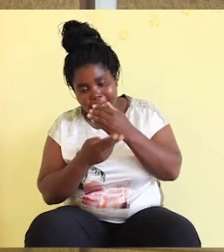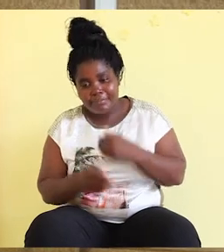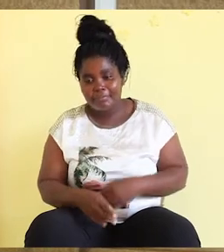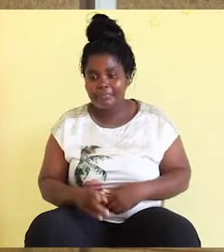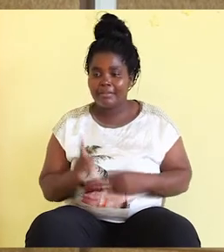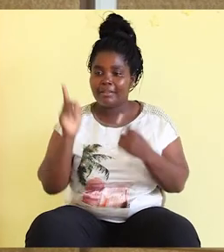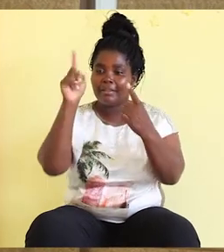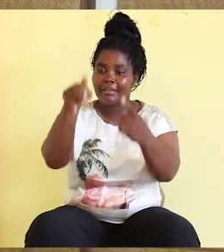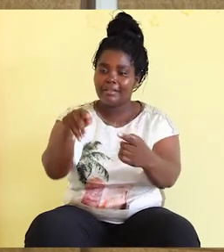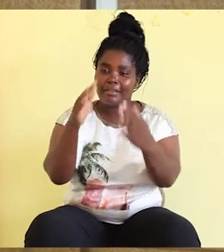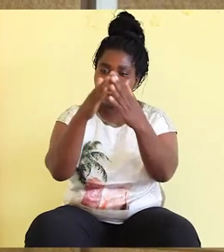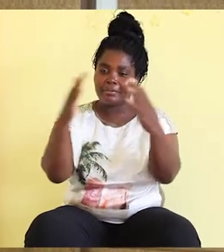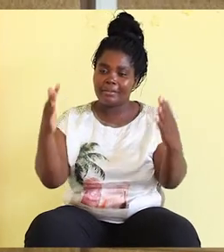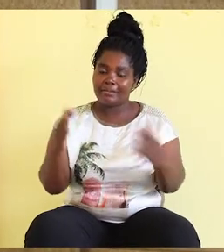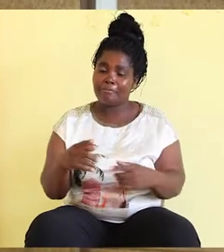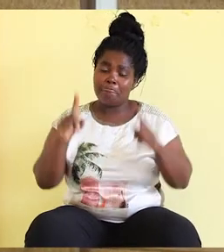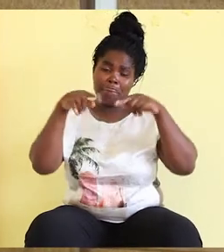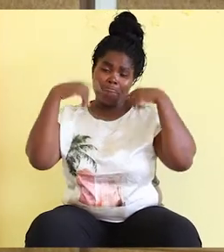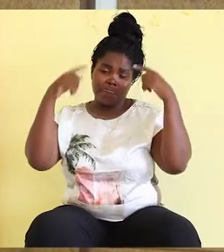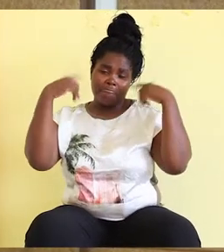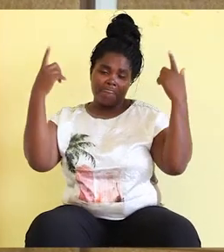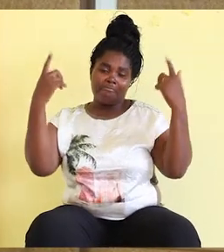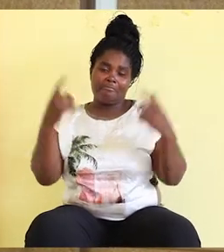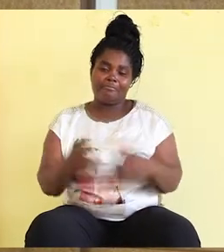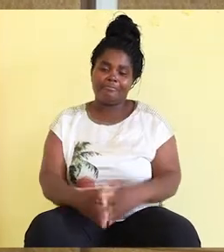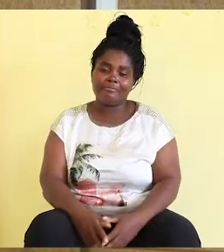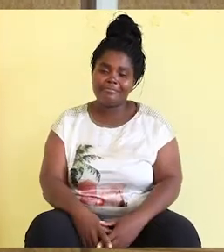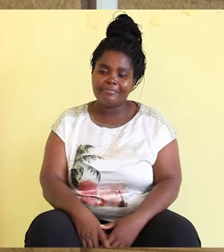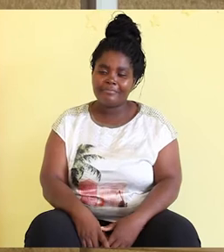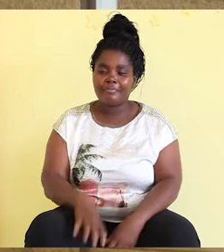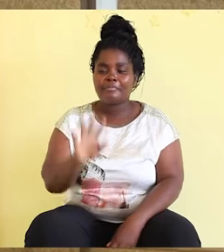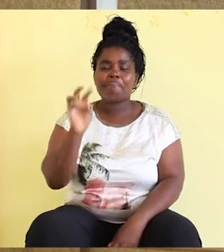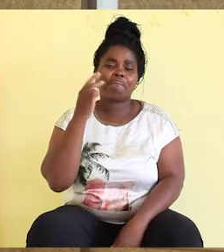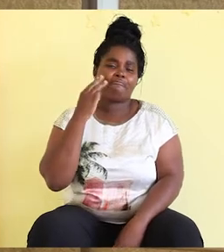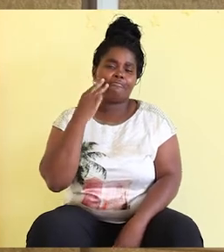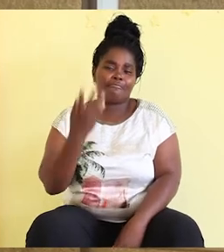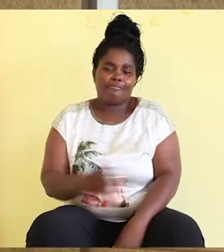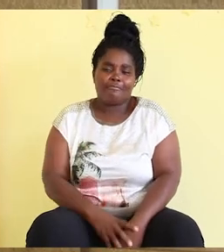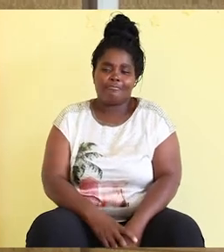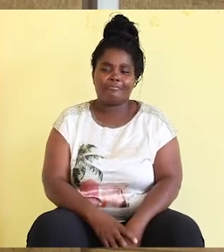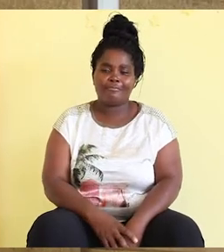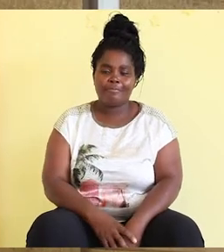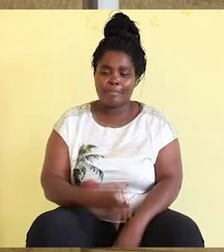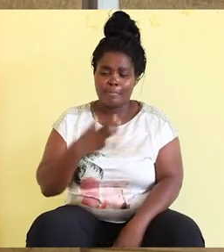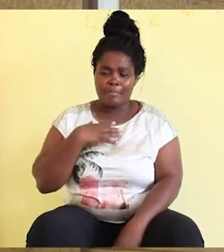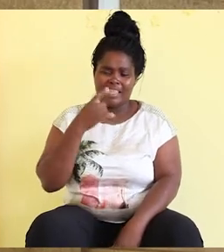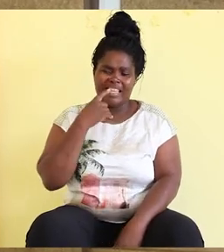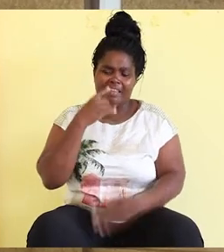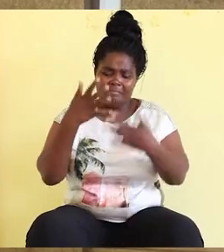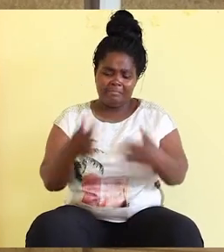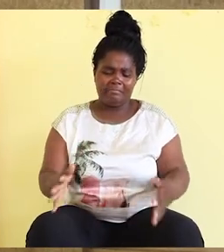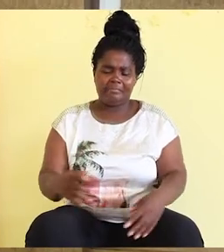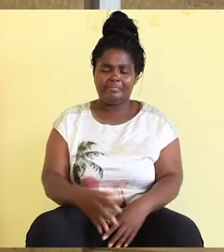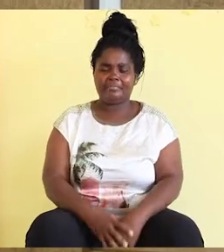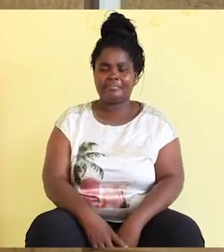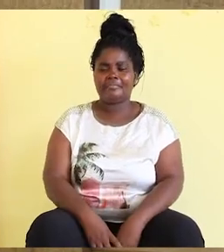Llega a su casa muy contenta. Mamá, me ha caído un diente.